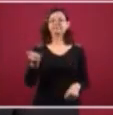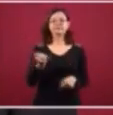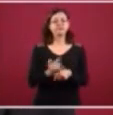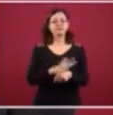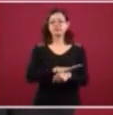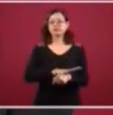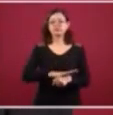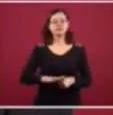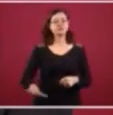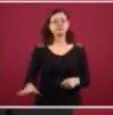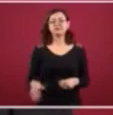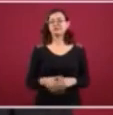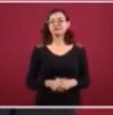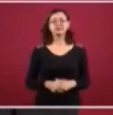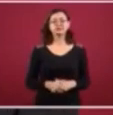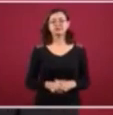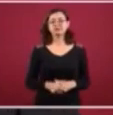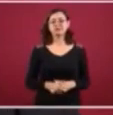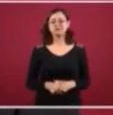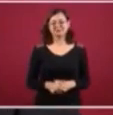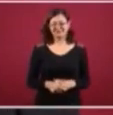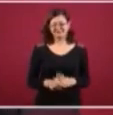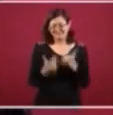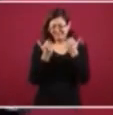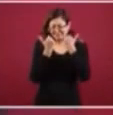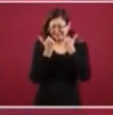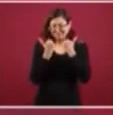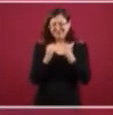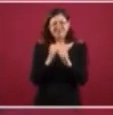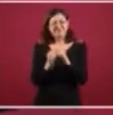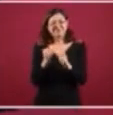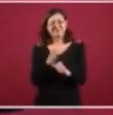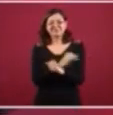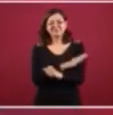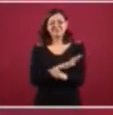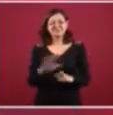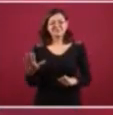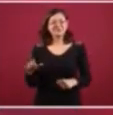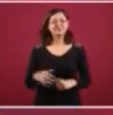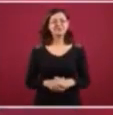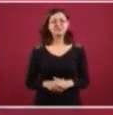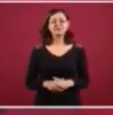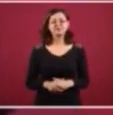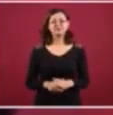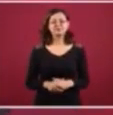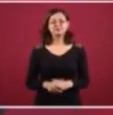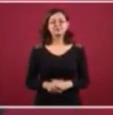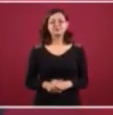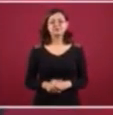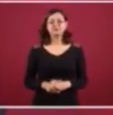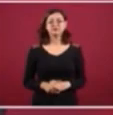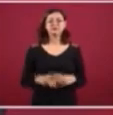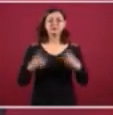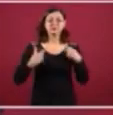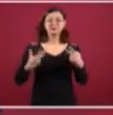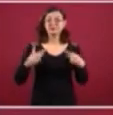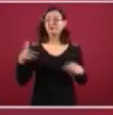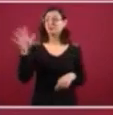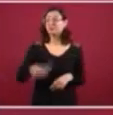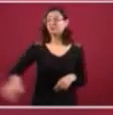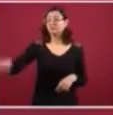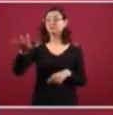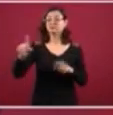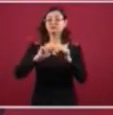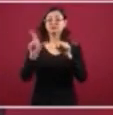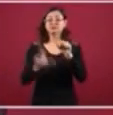No hay ninguna posibilidad. Además, los ciudadanos en nuestro país